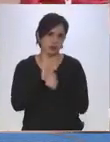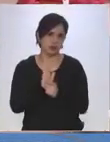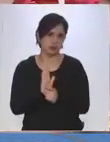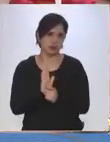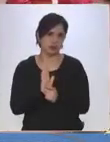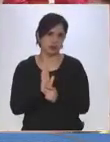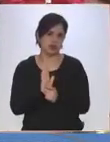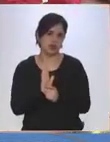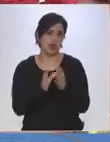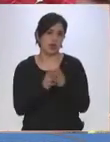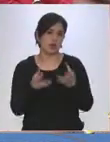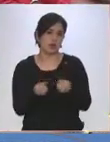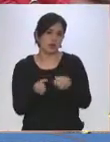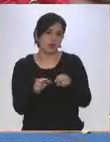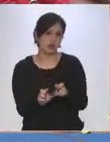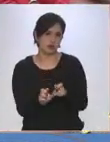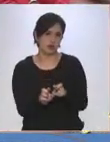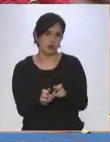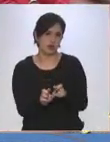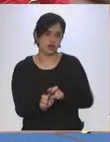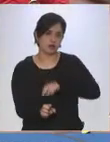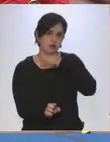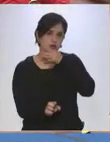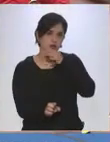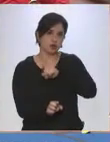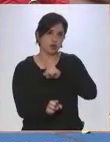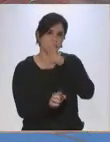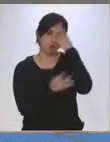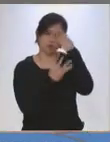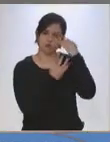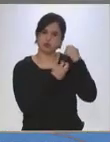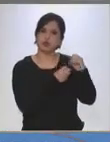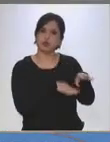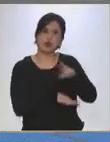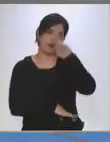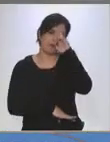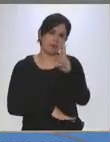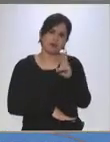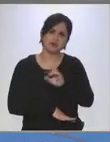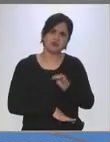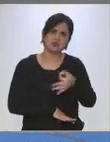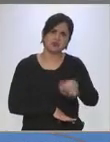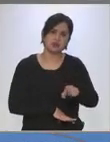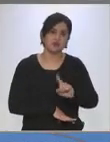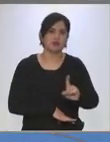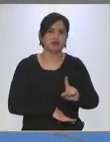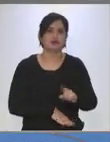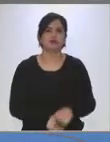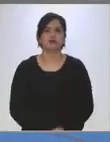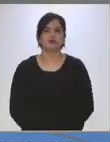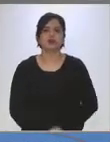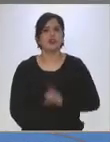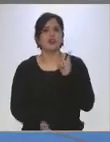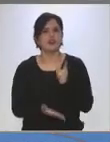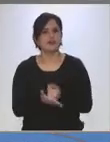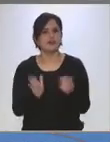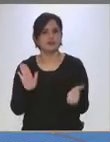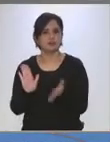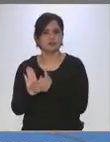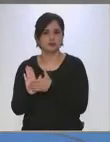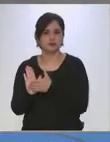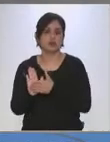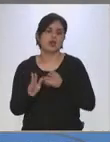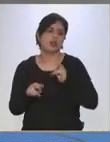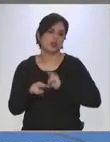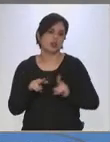y será una gran oportunidad para que los discursos de hoy no queden solo merecidos reconocimientos ustedes los deportistas debemos plasmarlo en